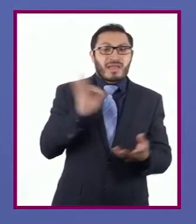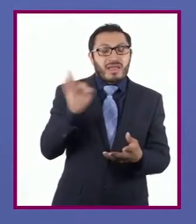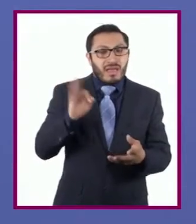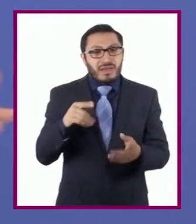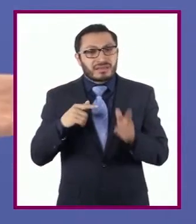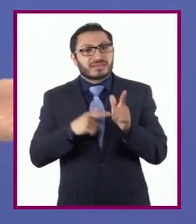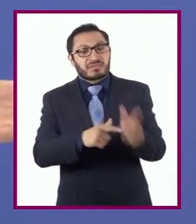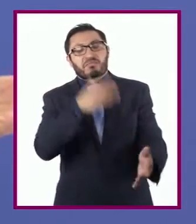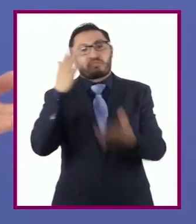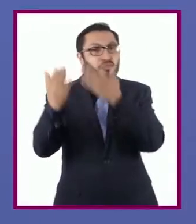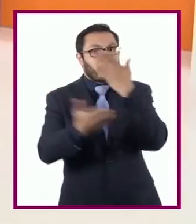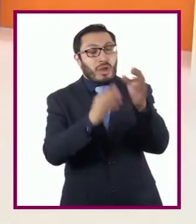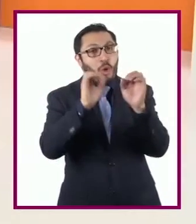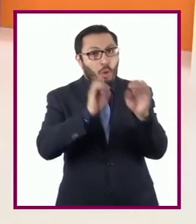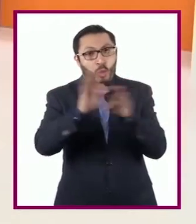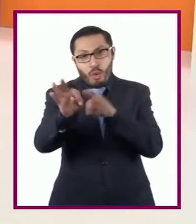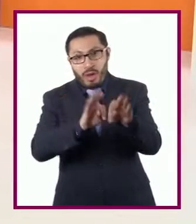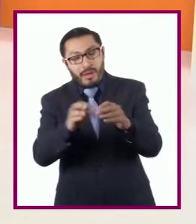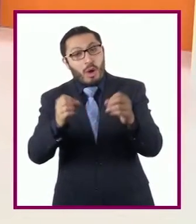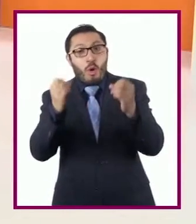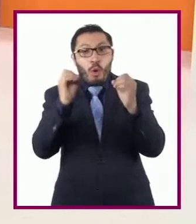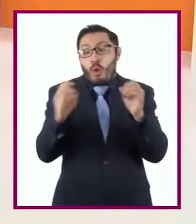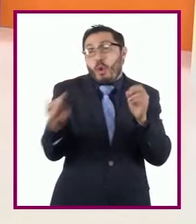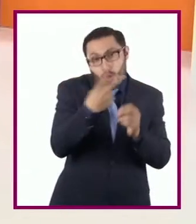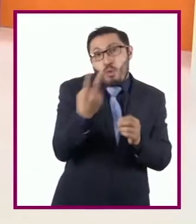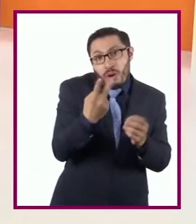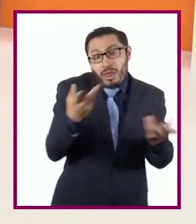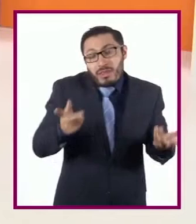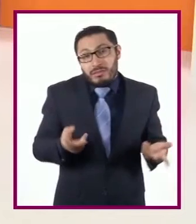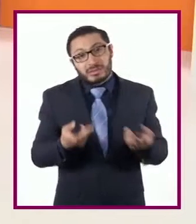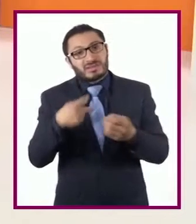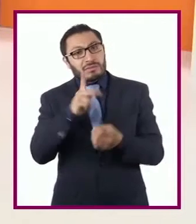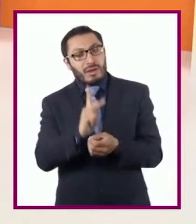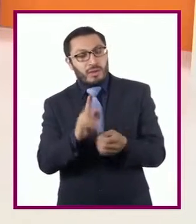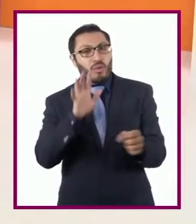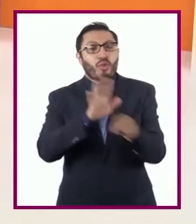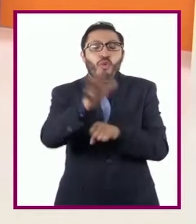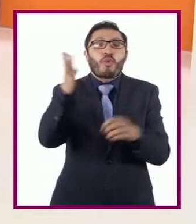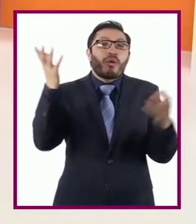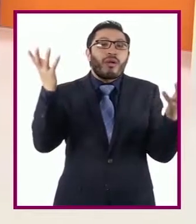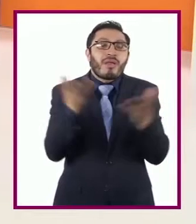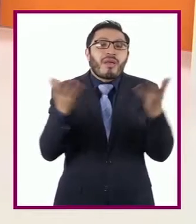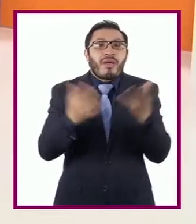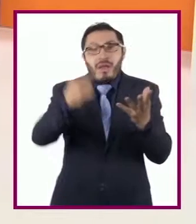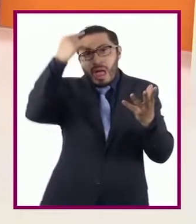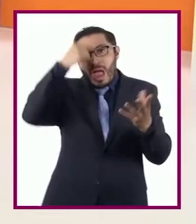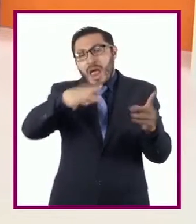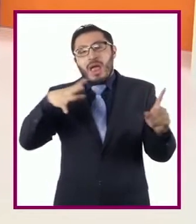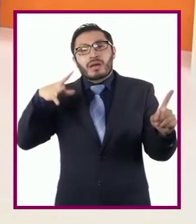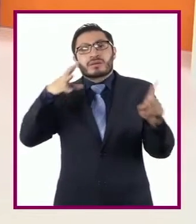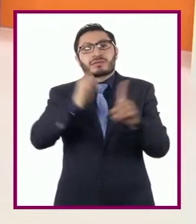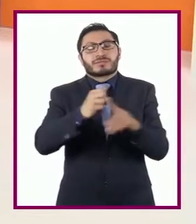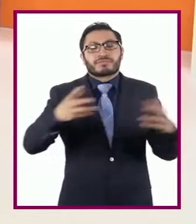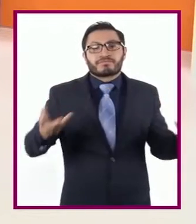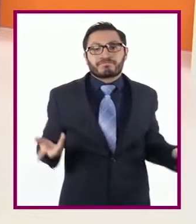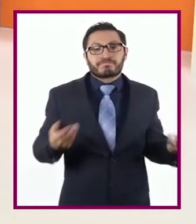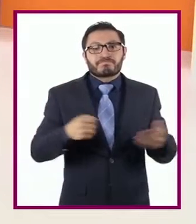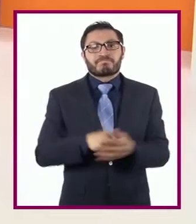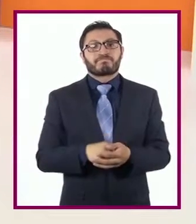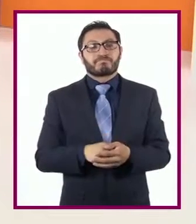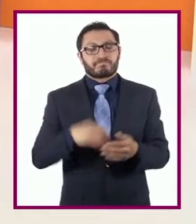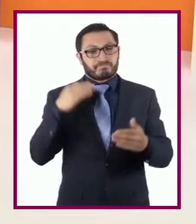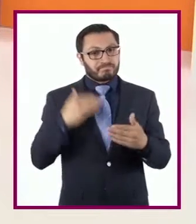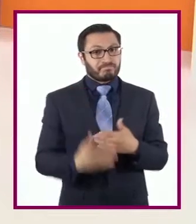trabajar, o tal vez ambas. La cuestión es, ¿qué deberán hacer para lograr lo que se propongan de ahora en